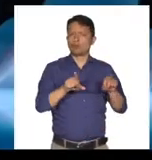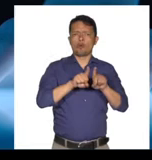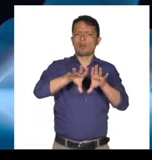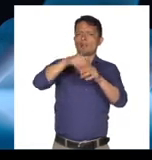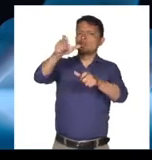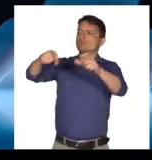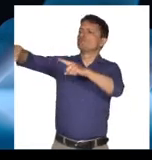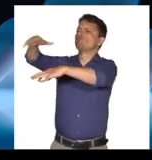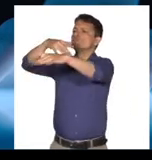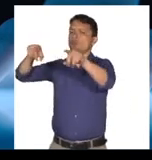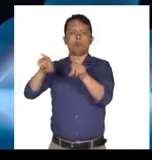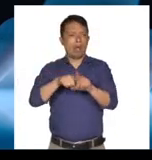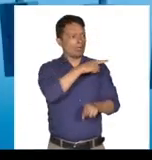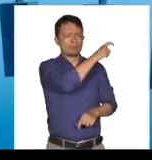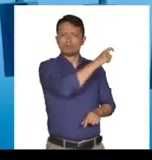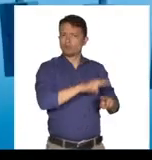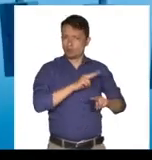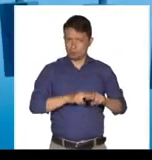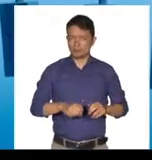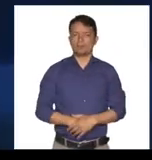Quisimos saber cuánto se demoraba en armar un juguete.